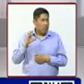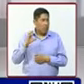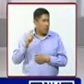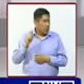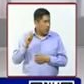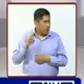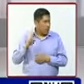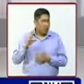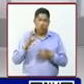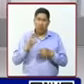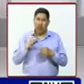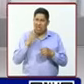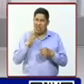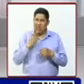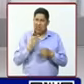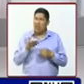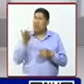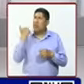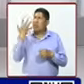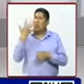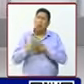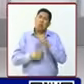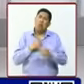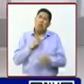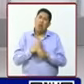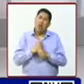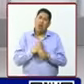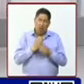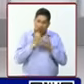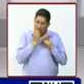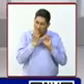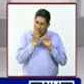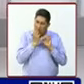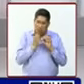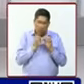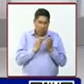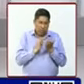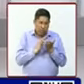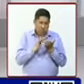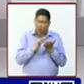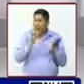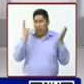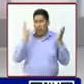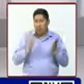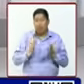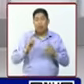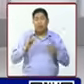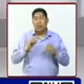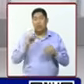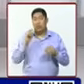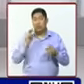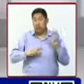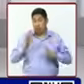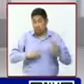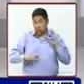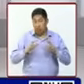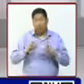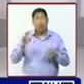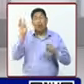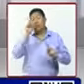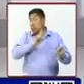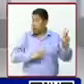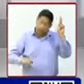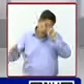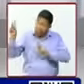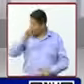un instrumento hace unos 5 años y al parecer sufrió alguna agresión. Todavía eso está en investigación, pero sí, la preocupación que